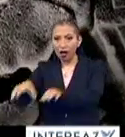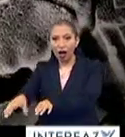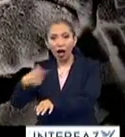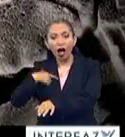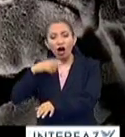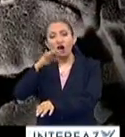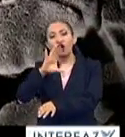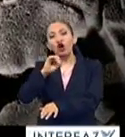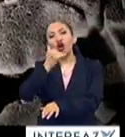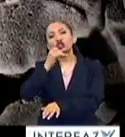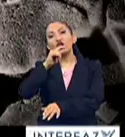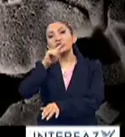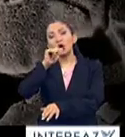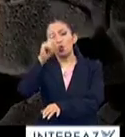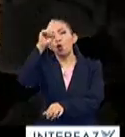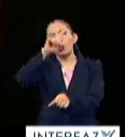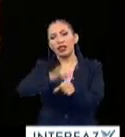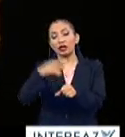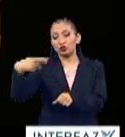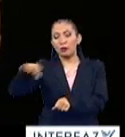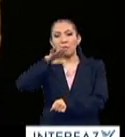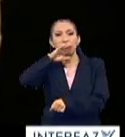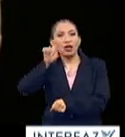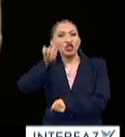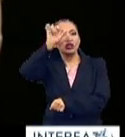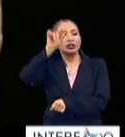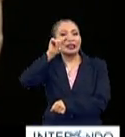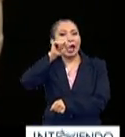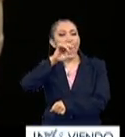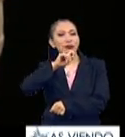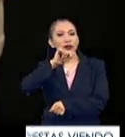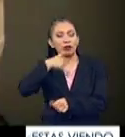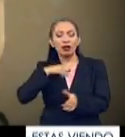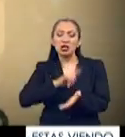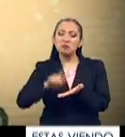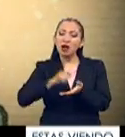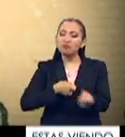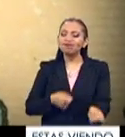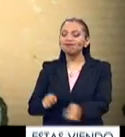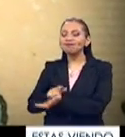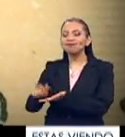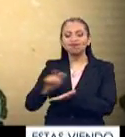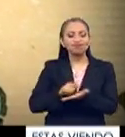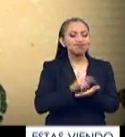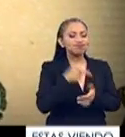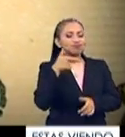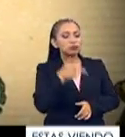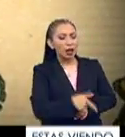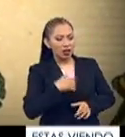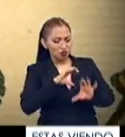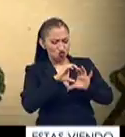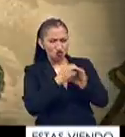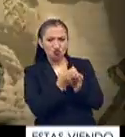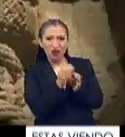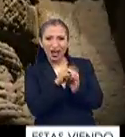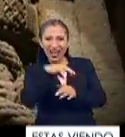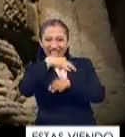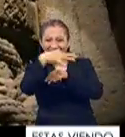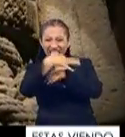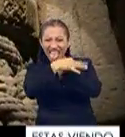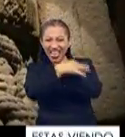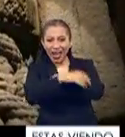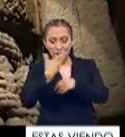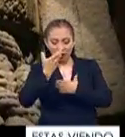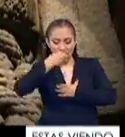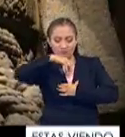de Coyolxauhqui nos dice que un día su madre, la diosa Coatlicue, limpiaba un templo, donde encontró una pelota de plumas de colibrí